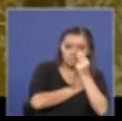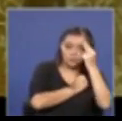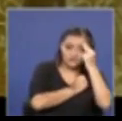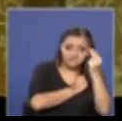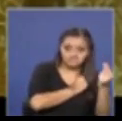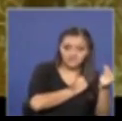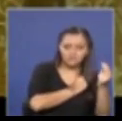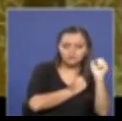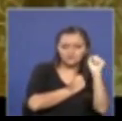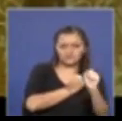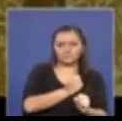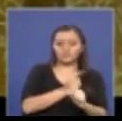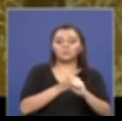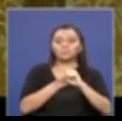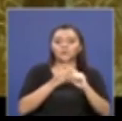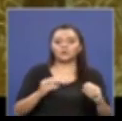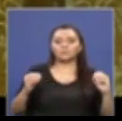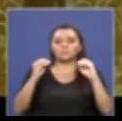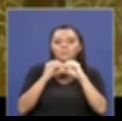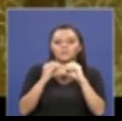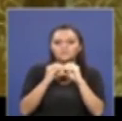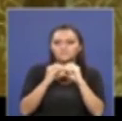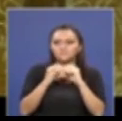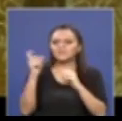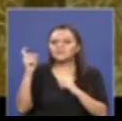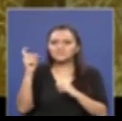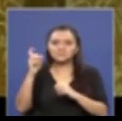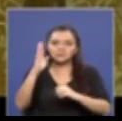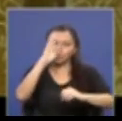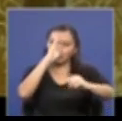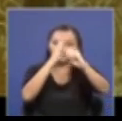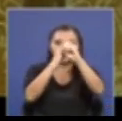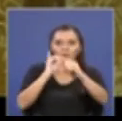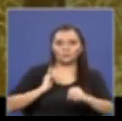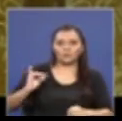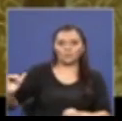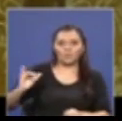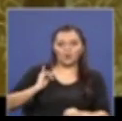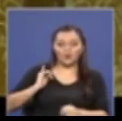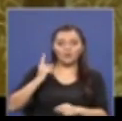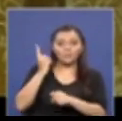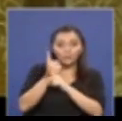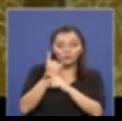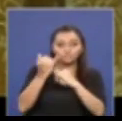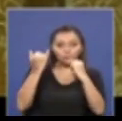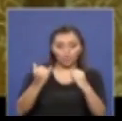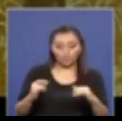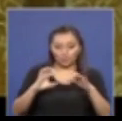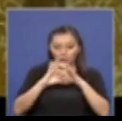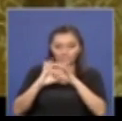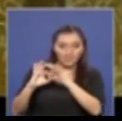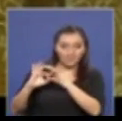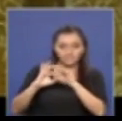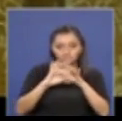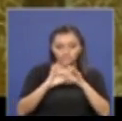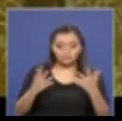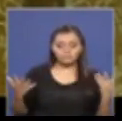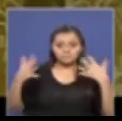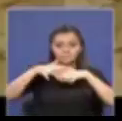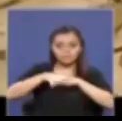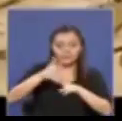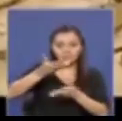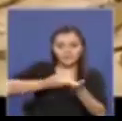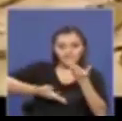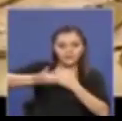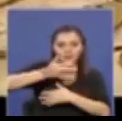respeto, sino también intereses comunes. Por eso estamos aquí, para ampliar la cooperación y el intercambio